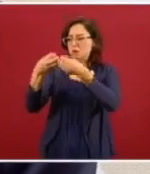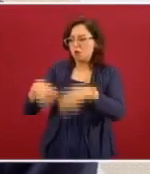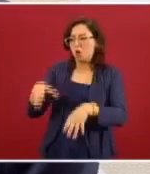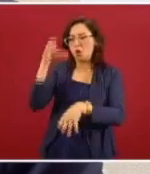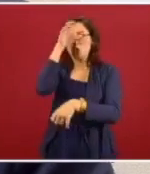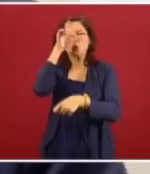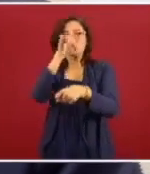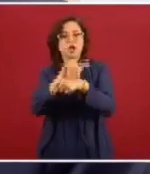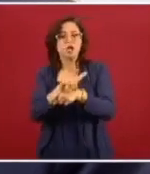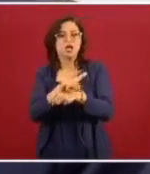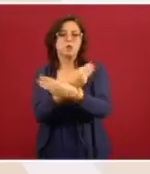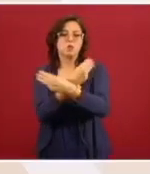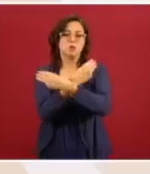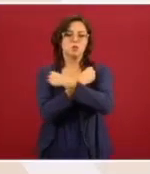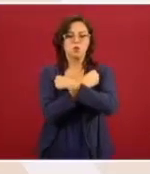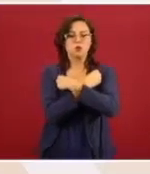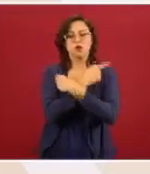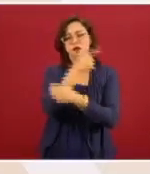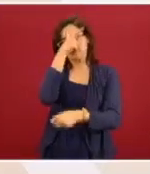culturales, morales,